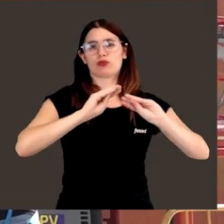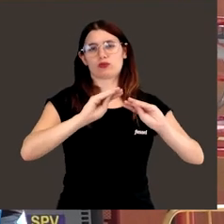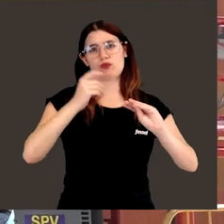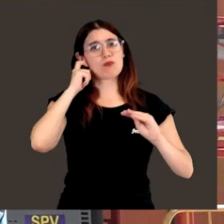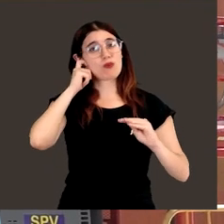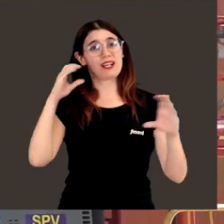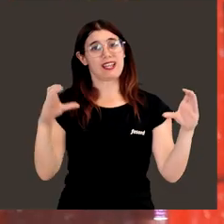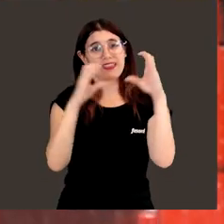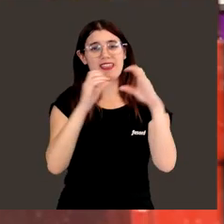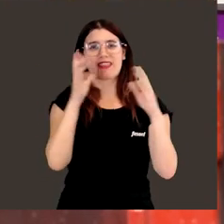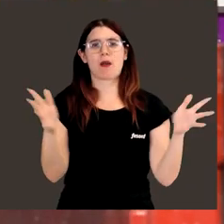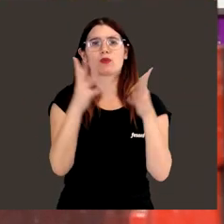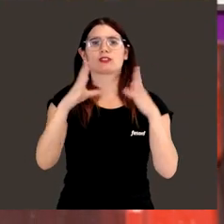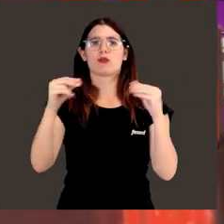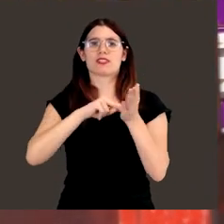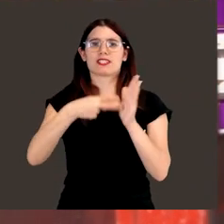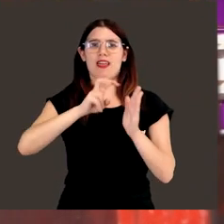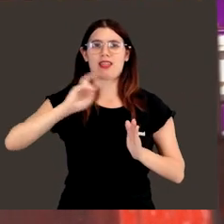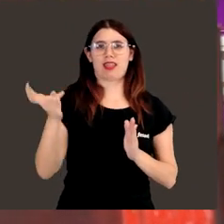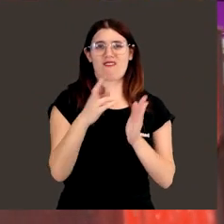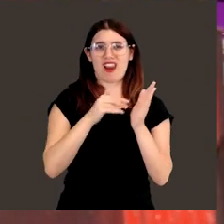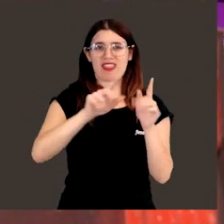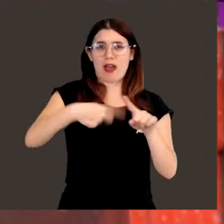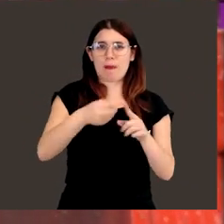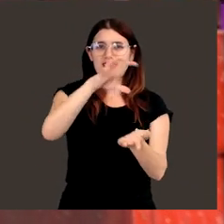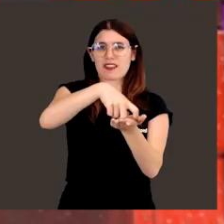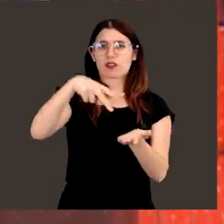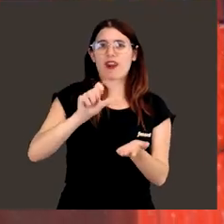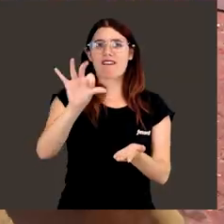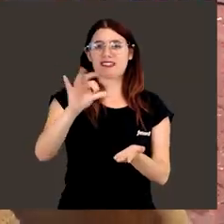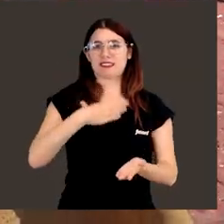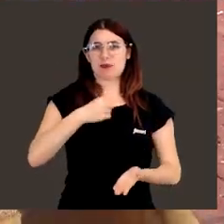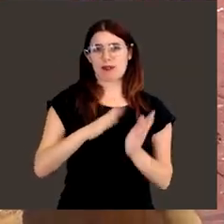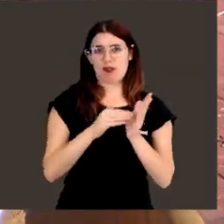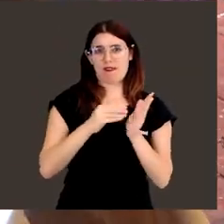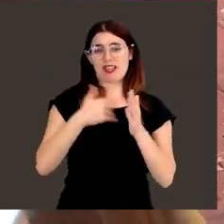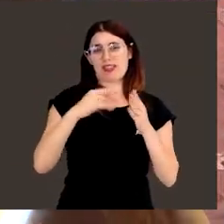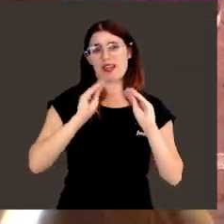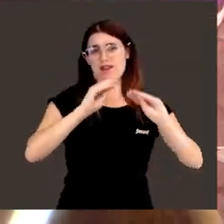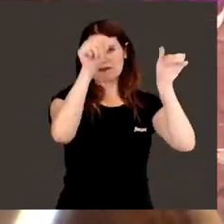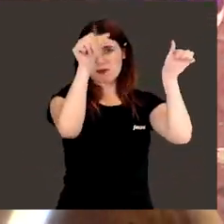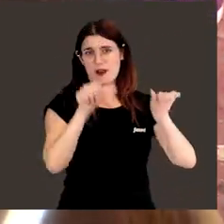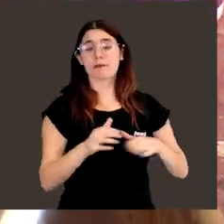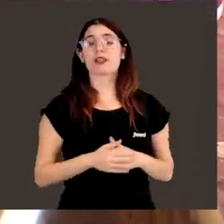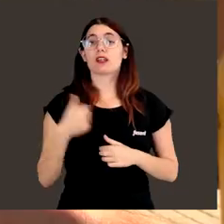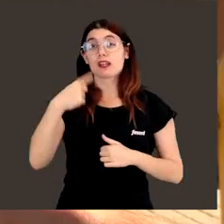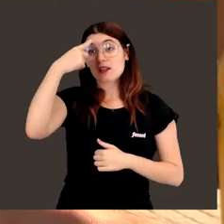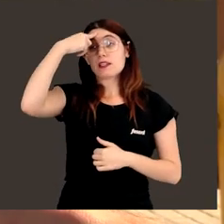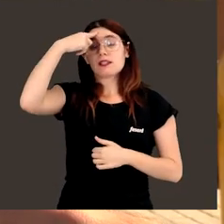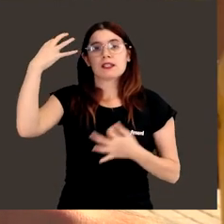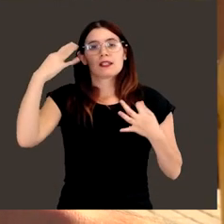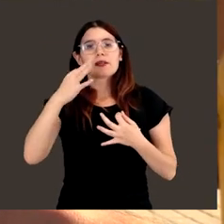Ciencia impulsado por la Universidad Politécnica de Valencia y el Centro de Innovación Las Naves del Ayuntamiento de Valencia. Teniendo muy en cuenta lo